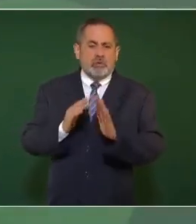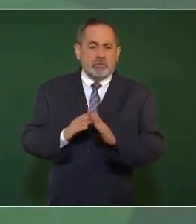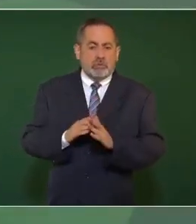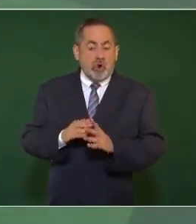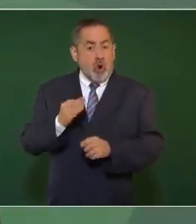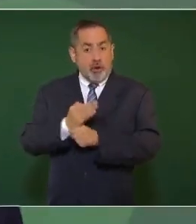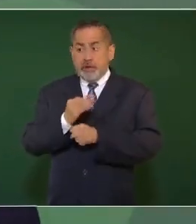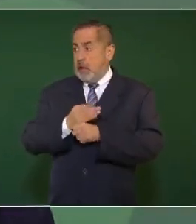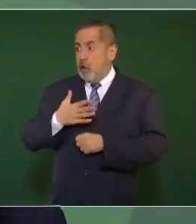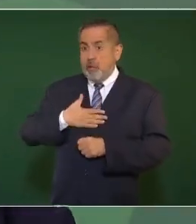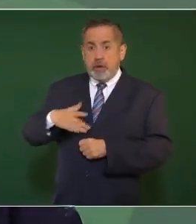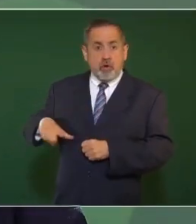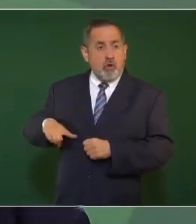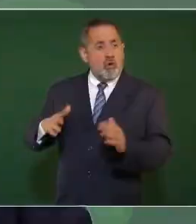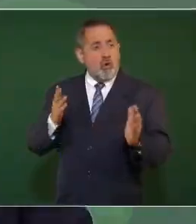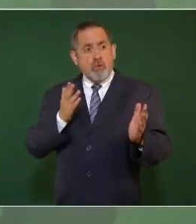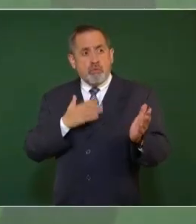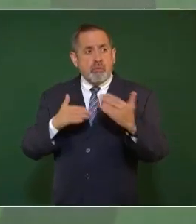del gobierno